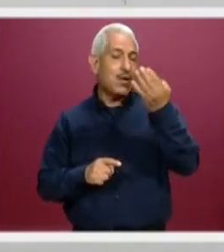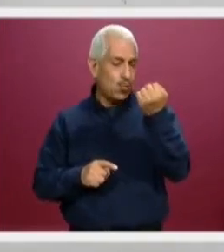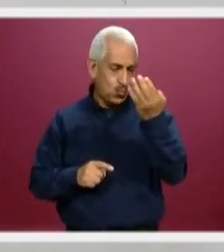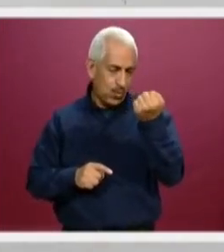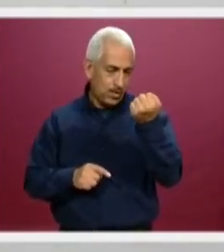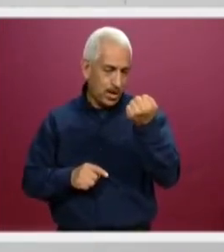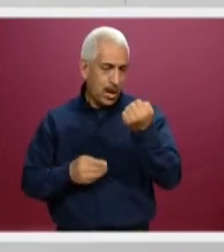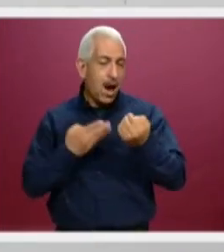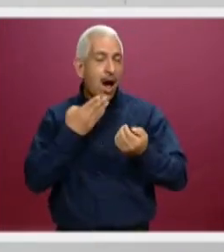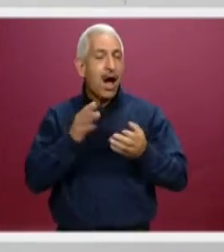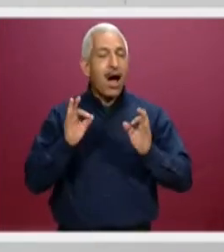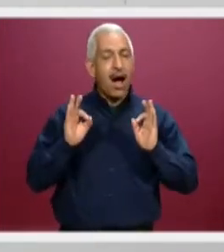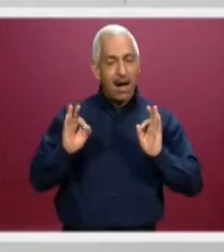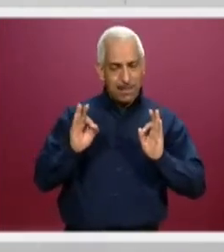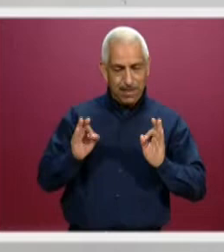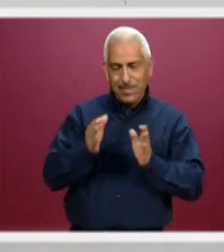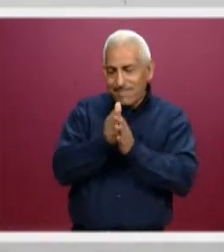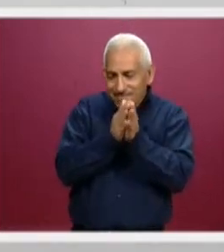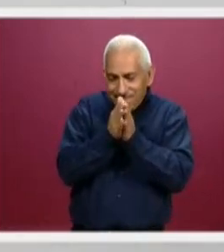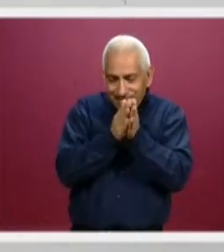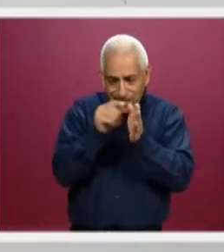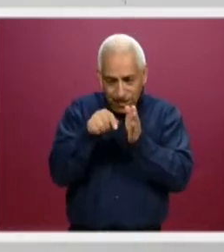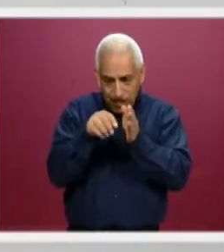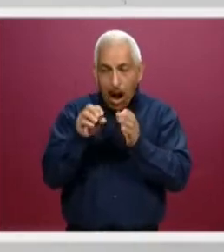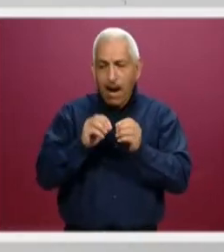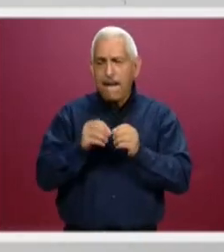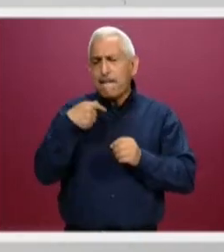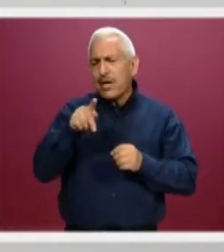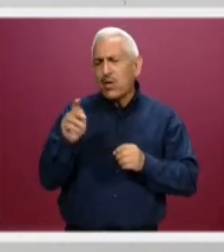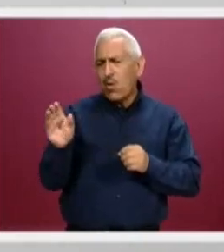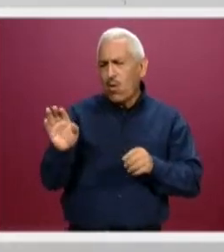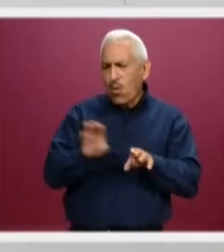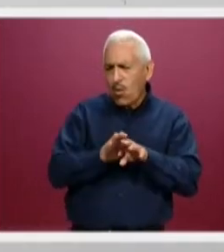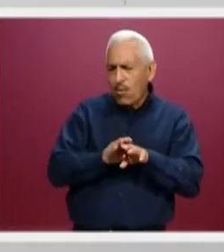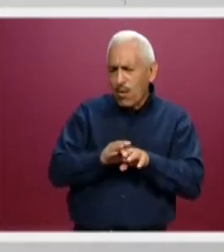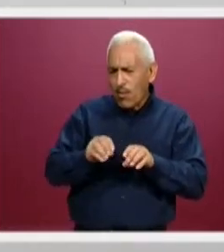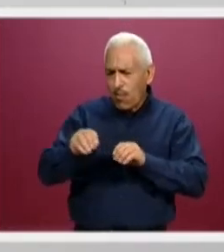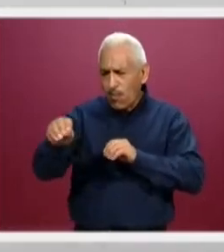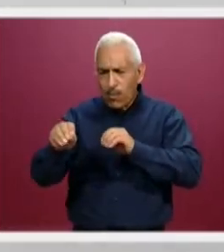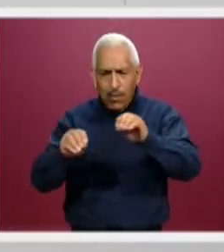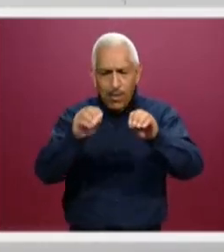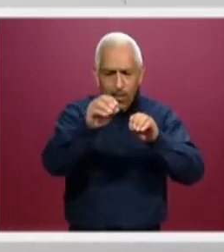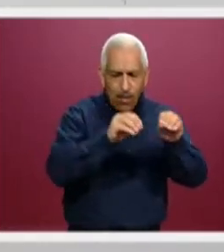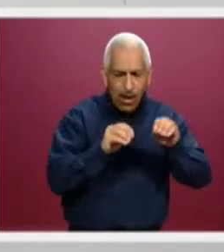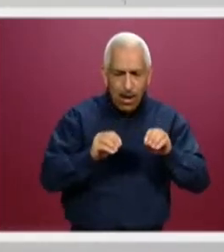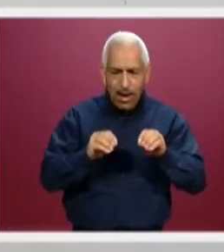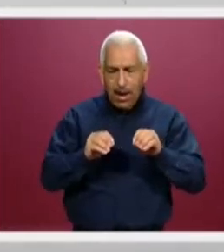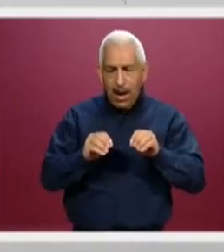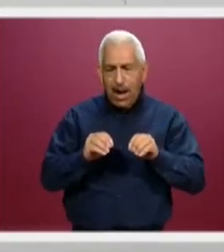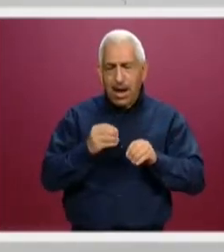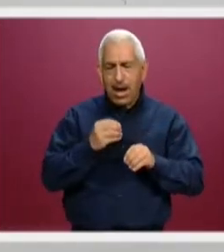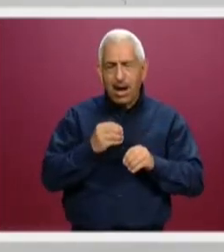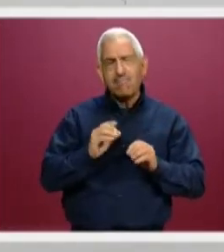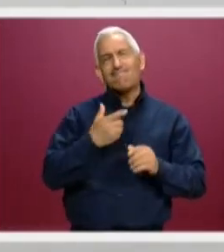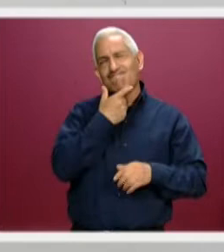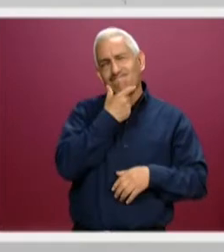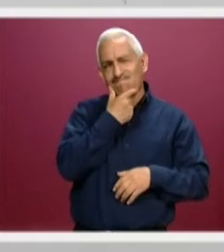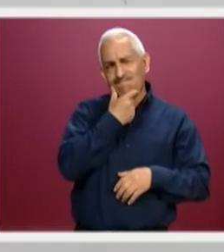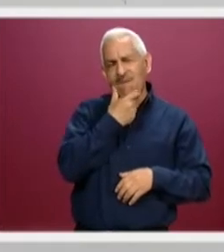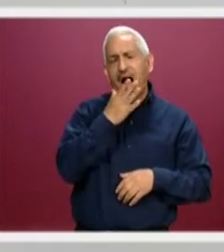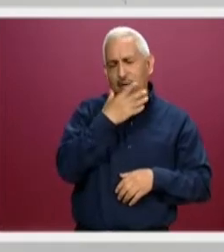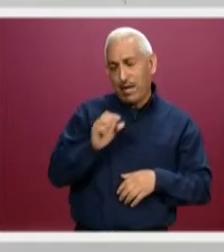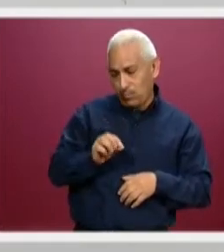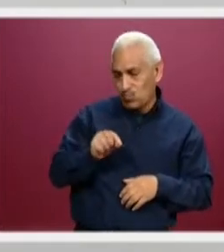9 chispas ahora como las podemos repartir vamos a ir poniendo una en cada galleta listos